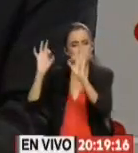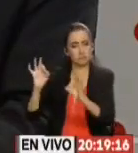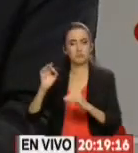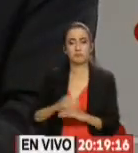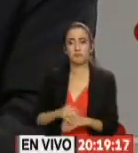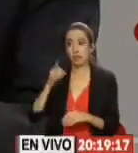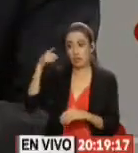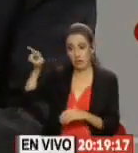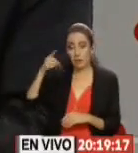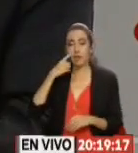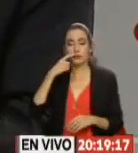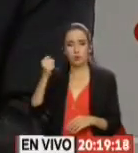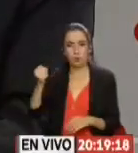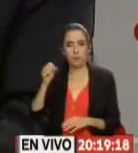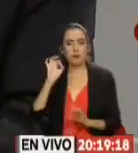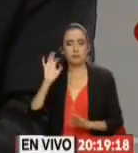hombre